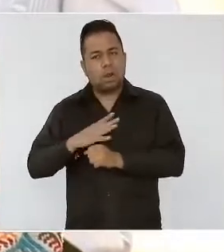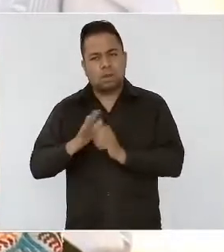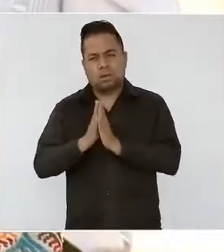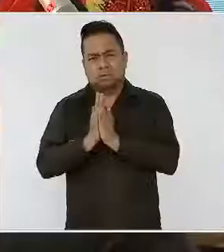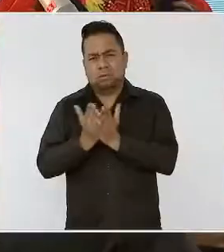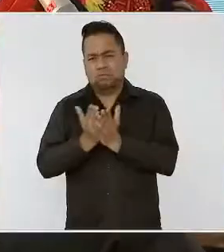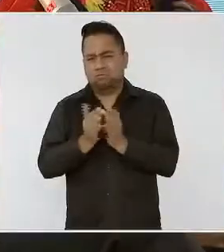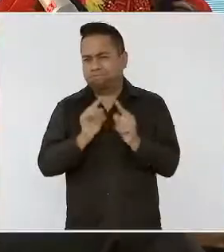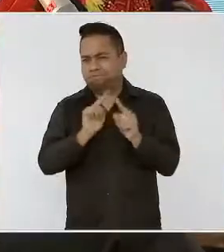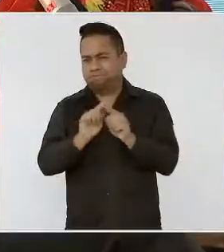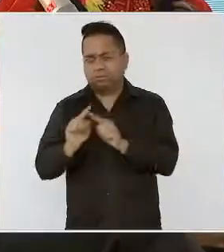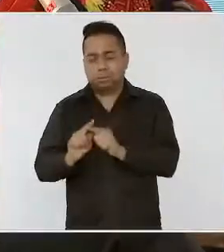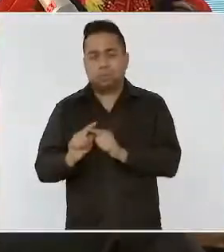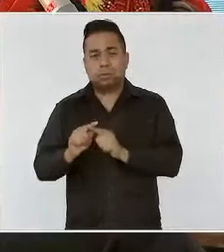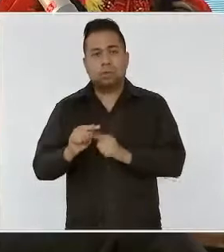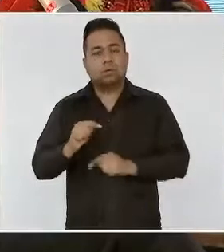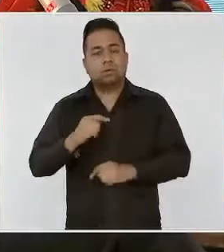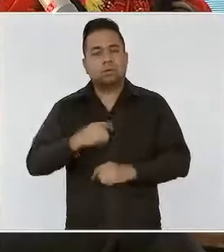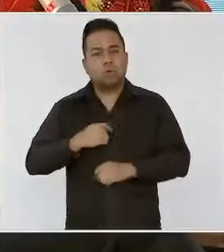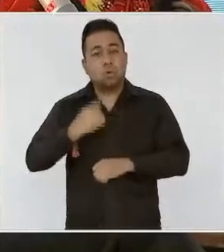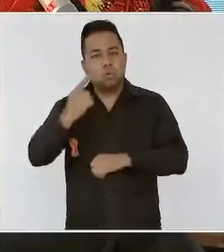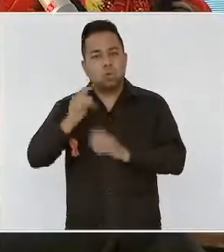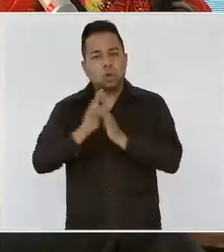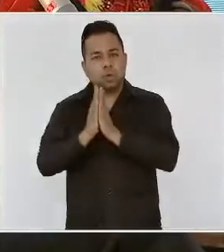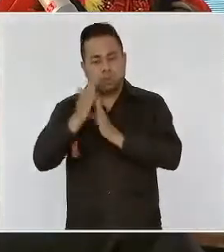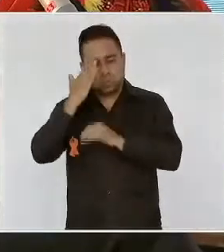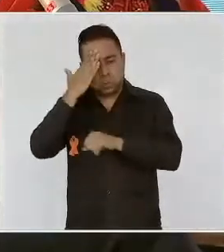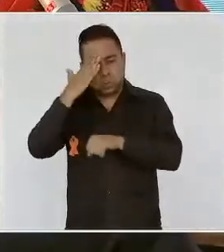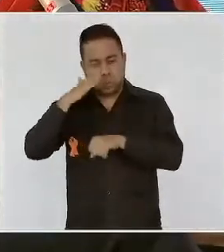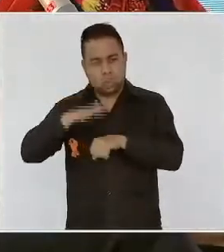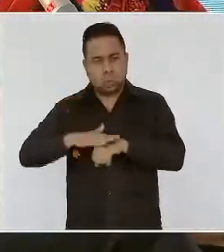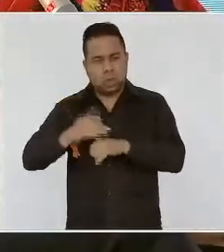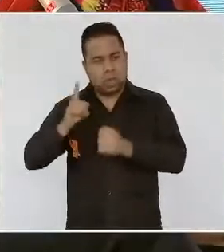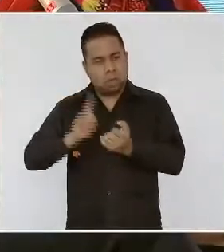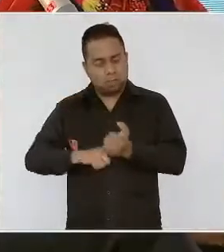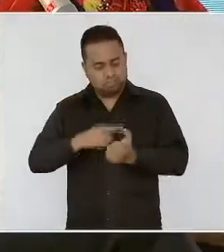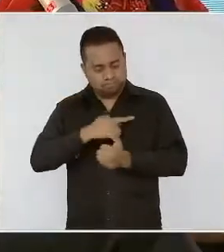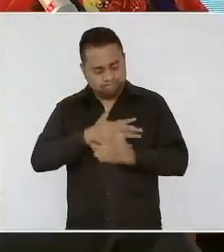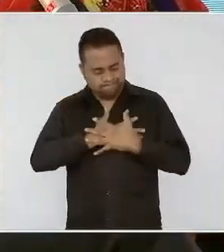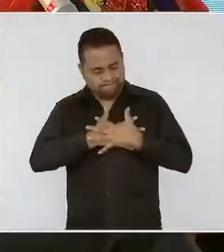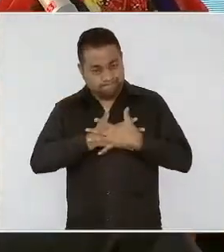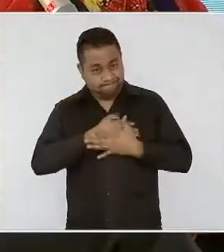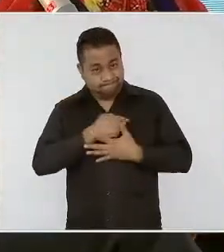Pero yo llevo tatuado un libro en el corazón.